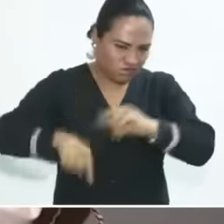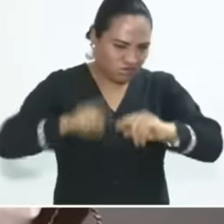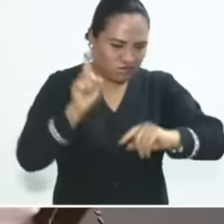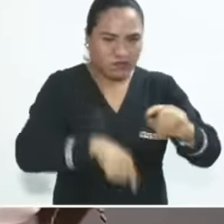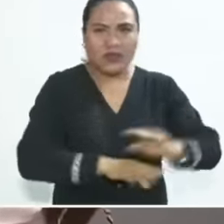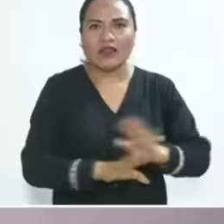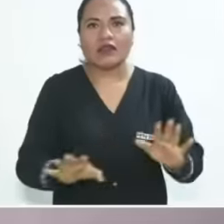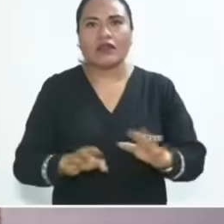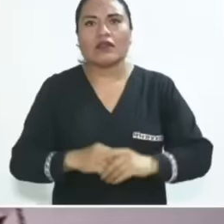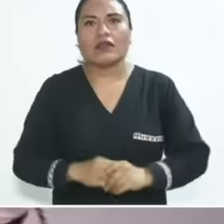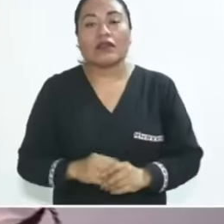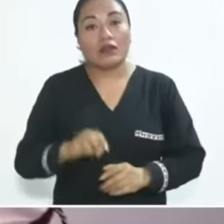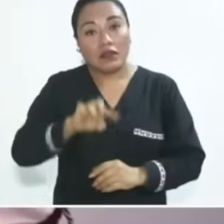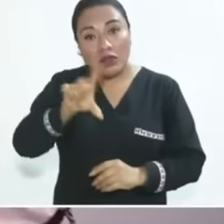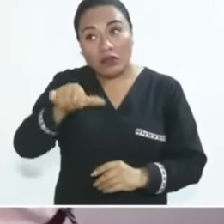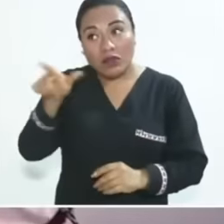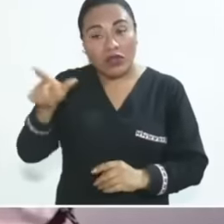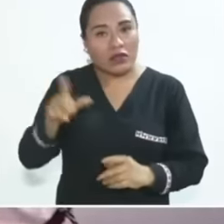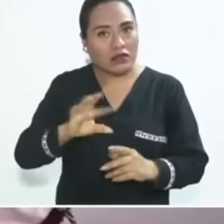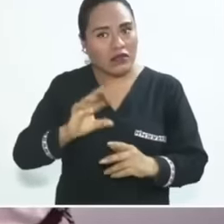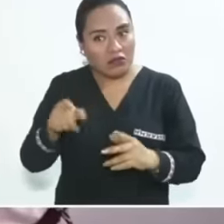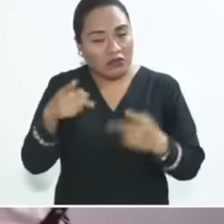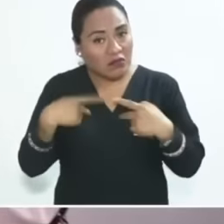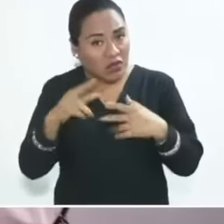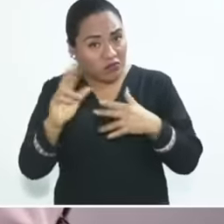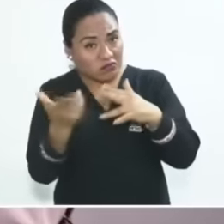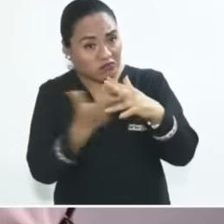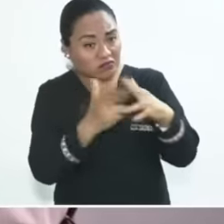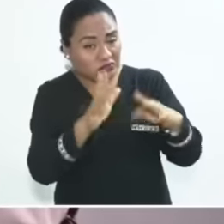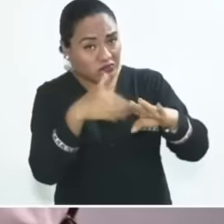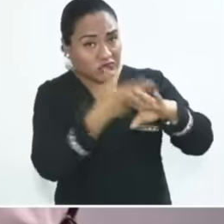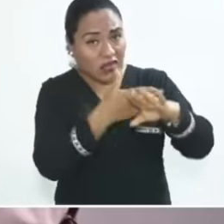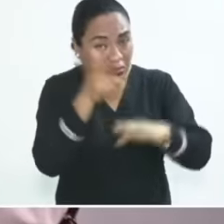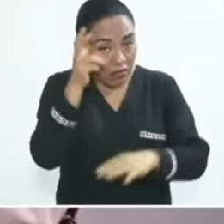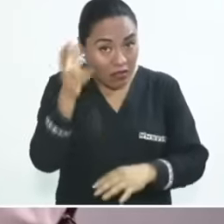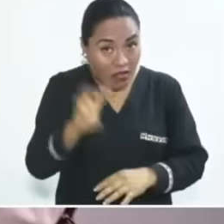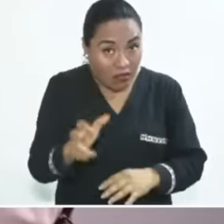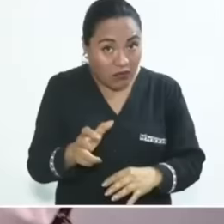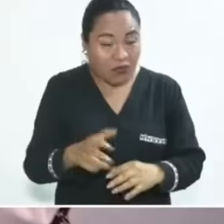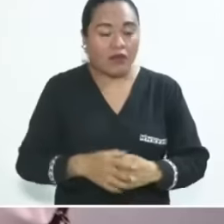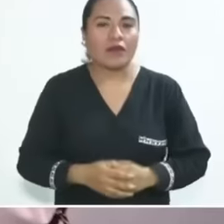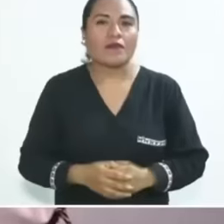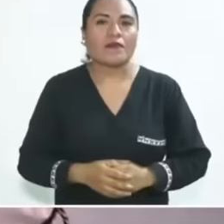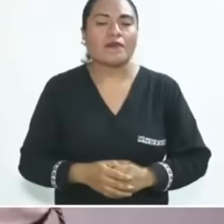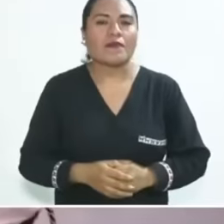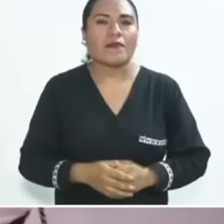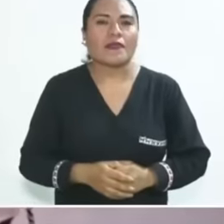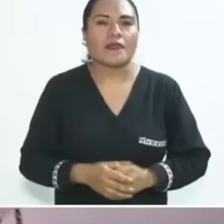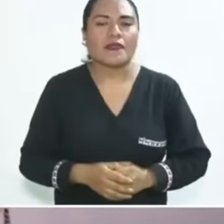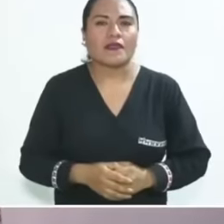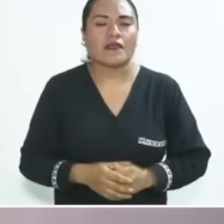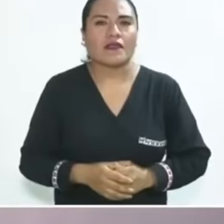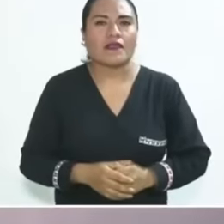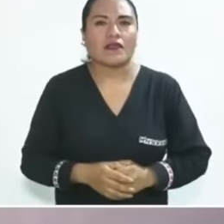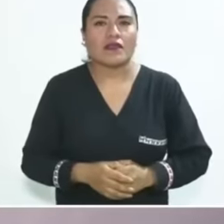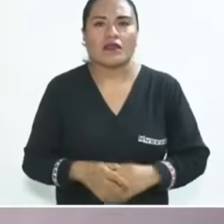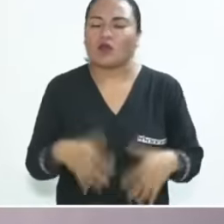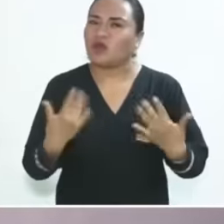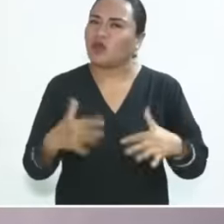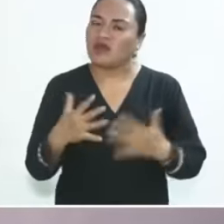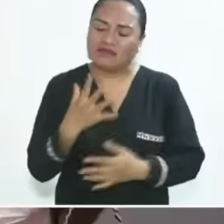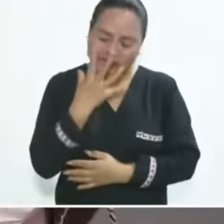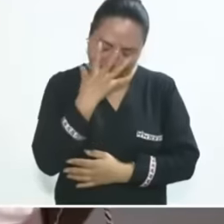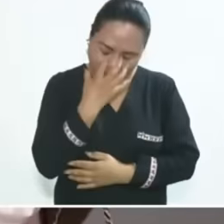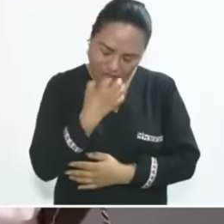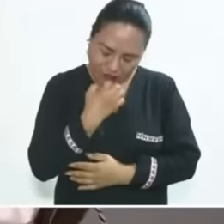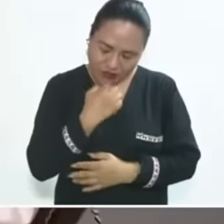Después del asesinato de Hidalgo, que fue muy triste y